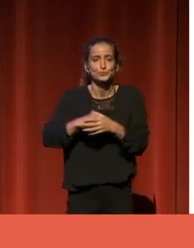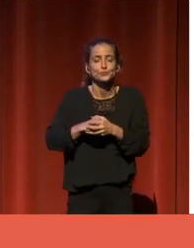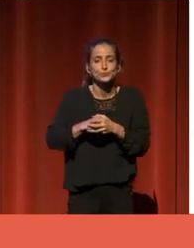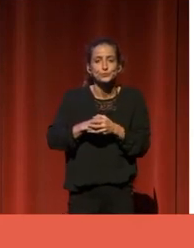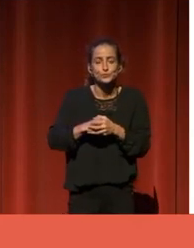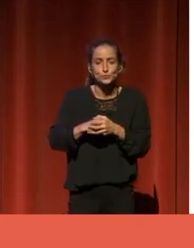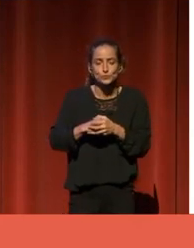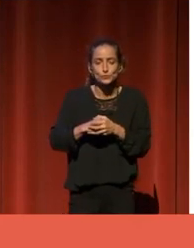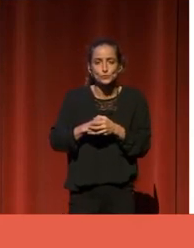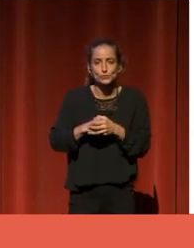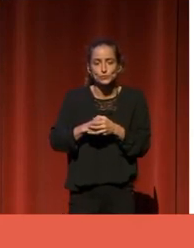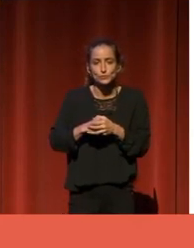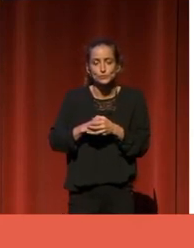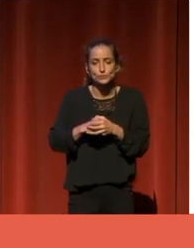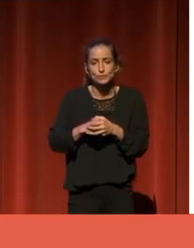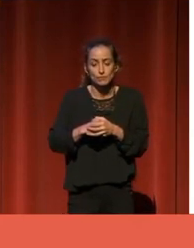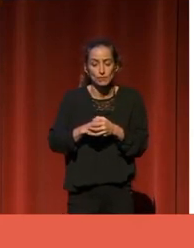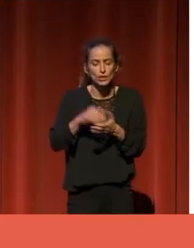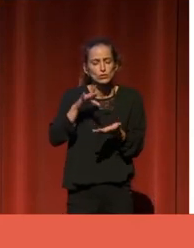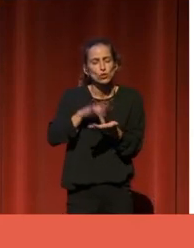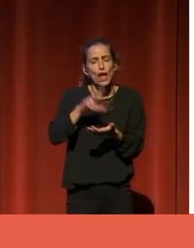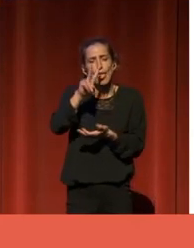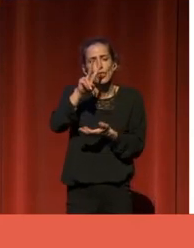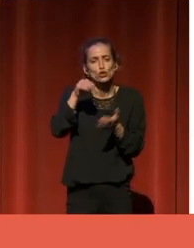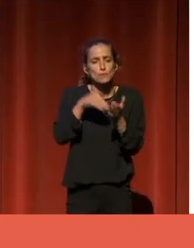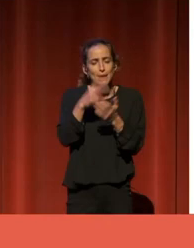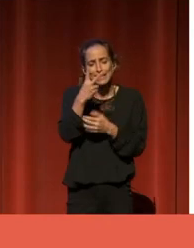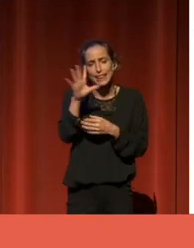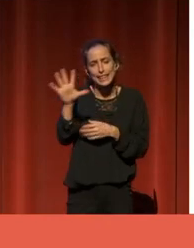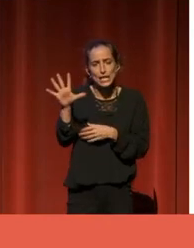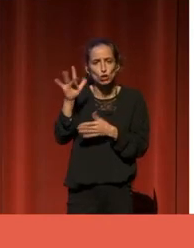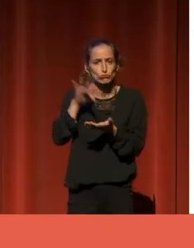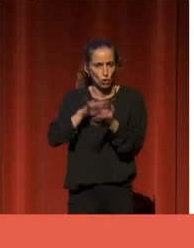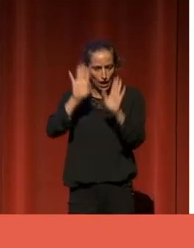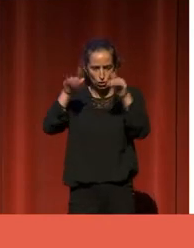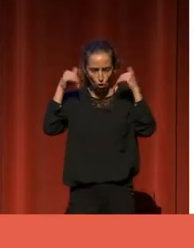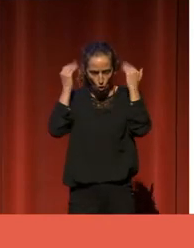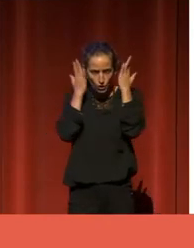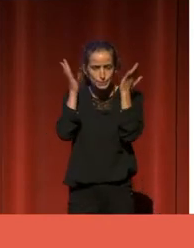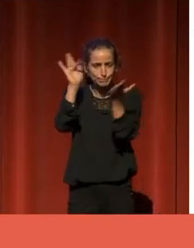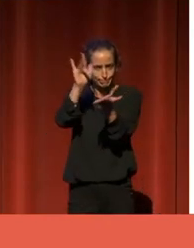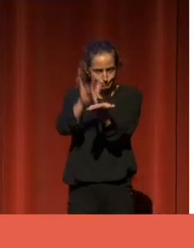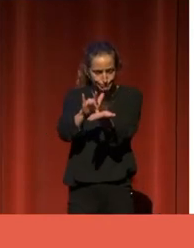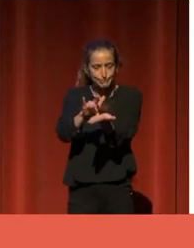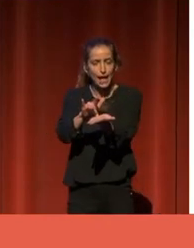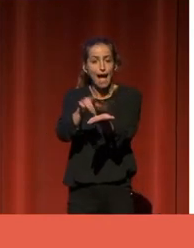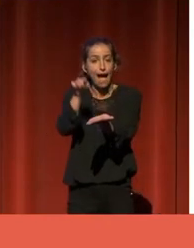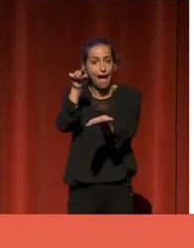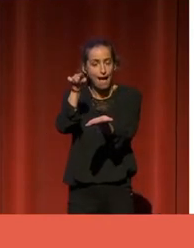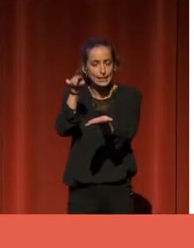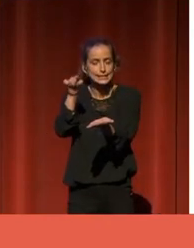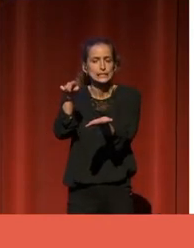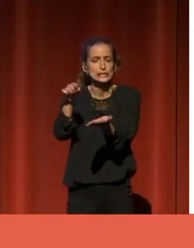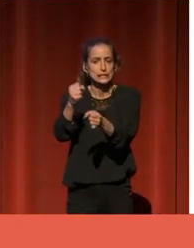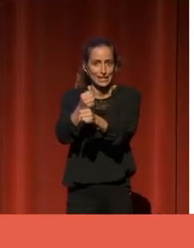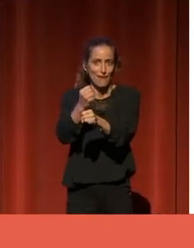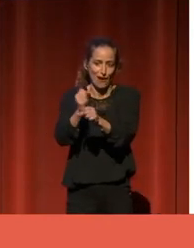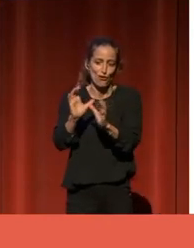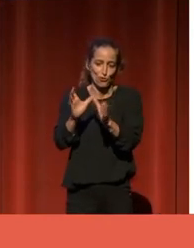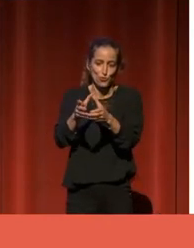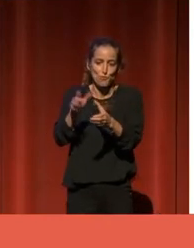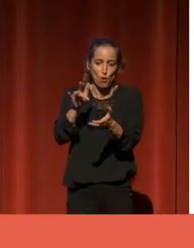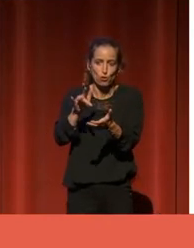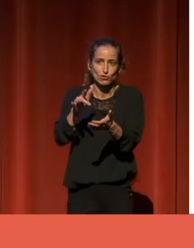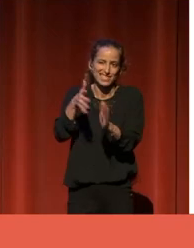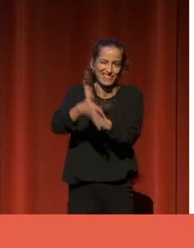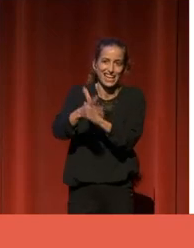eh habrá en 2025 un congreso Así que el grupo de trabajo va a estar trabajando durante año y medio y